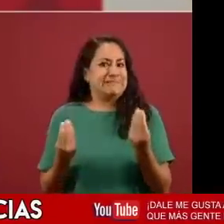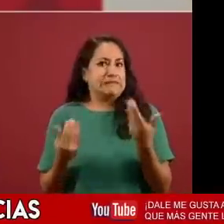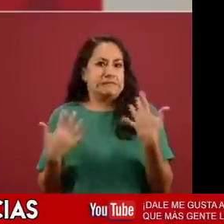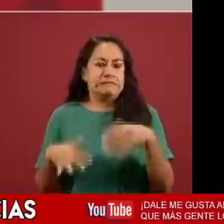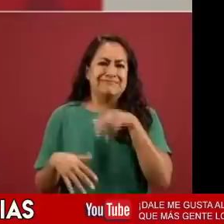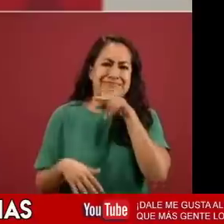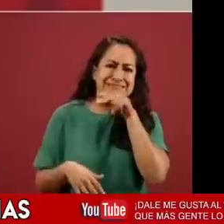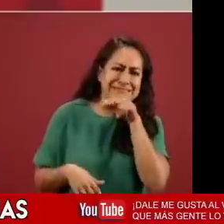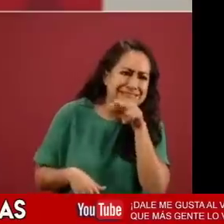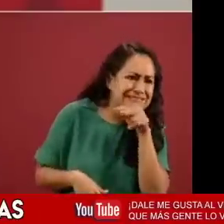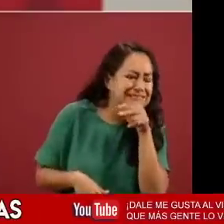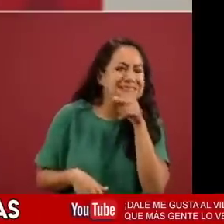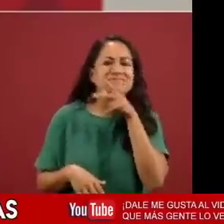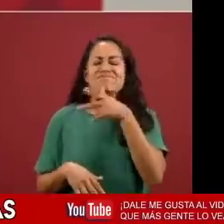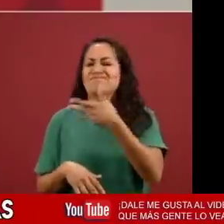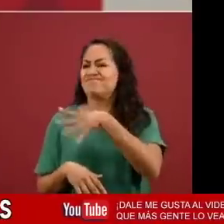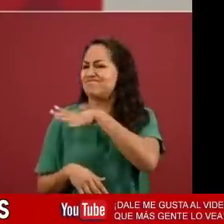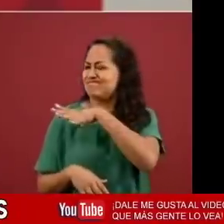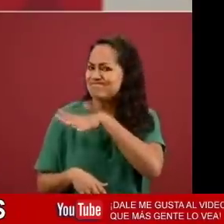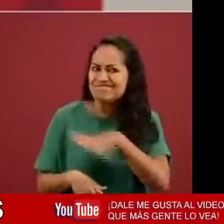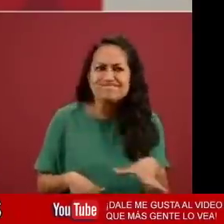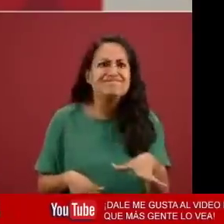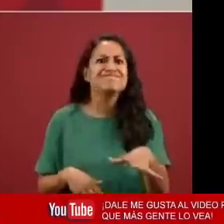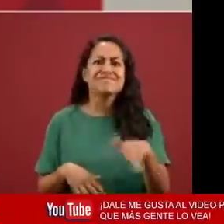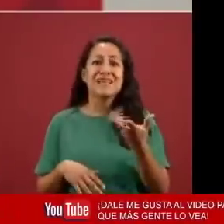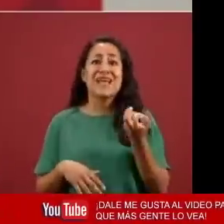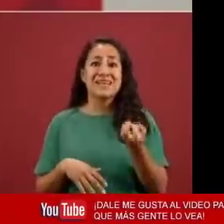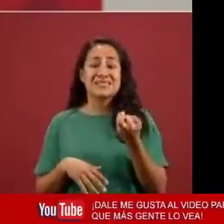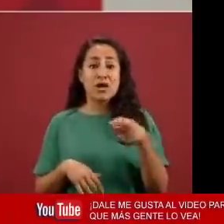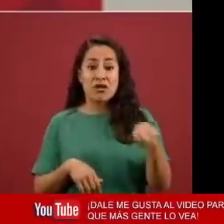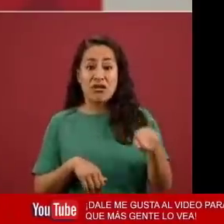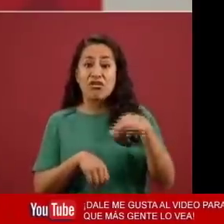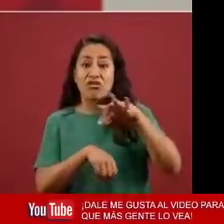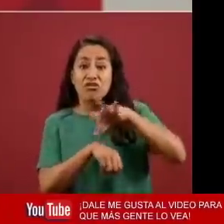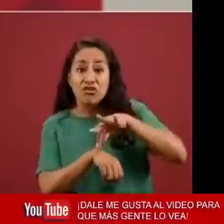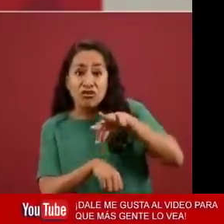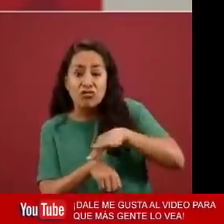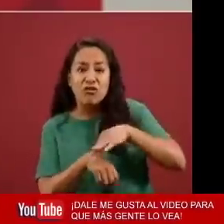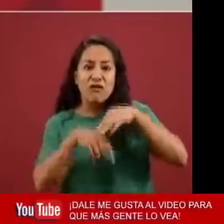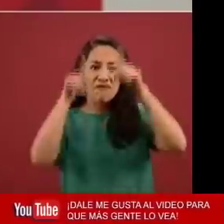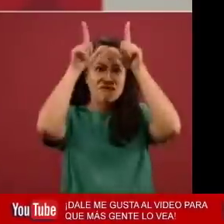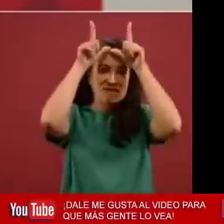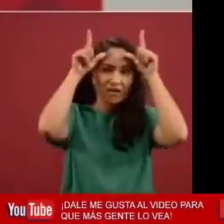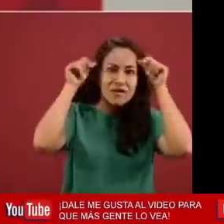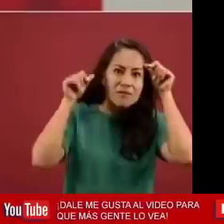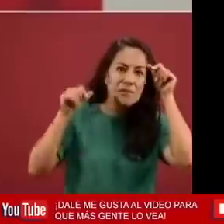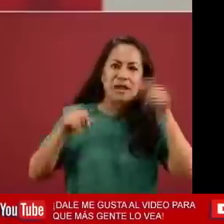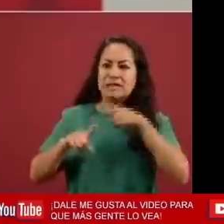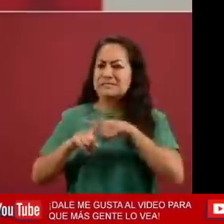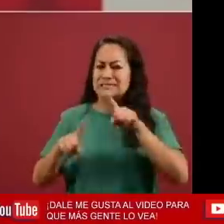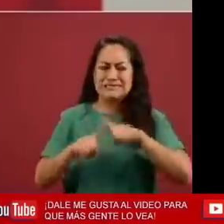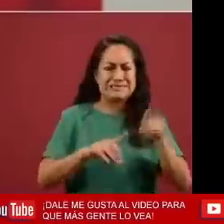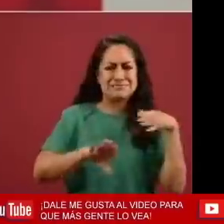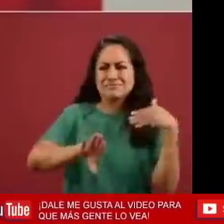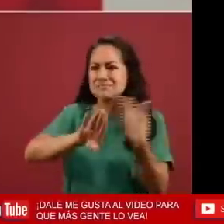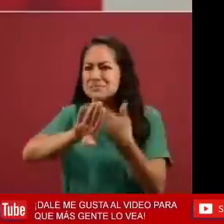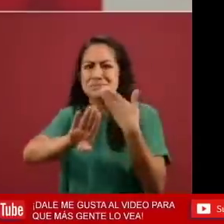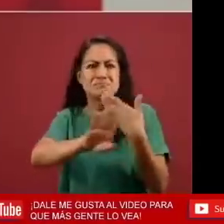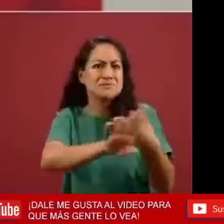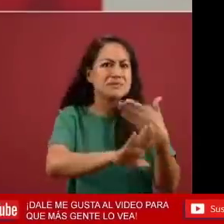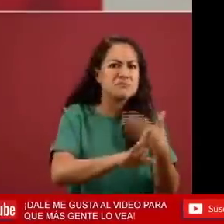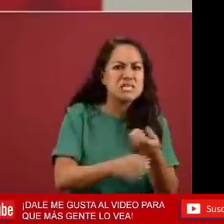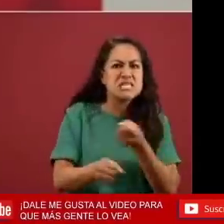de agresiones al personal de salud en particular a personal de